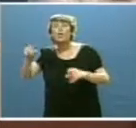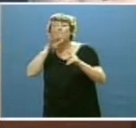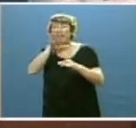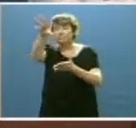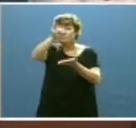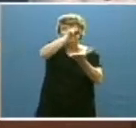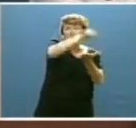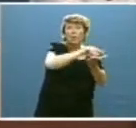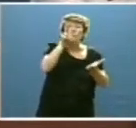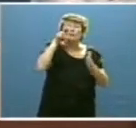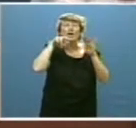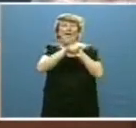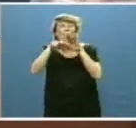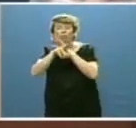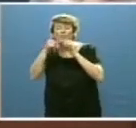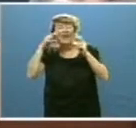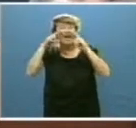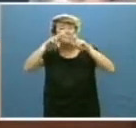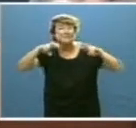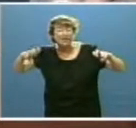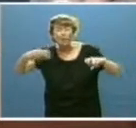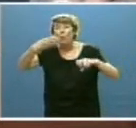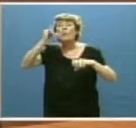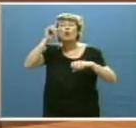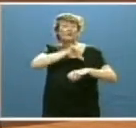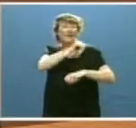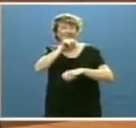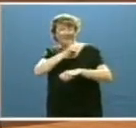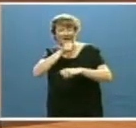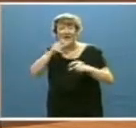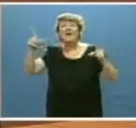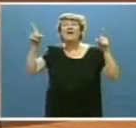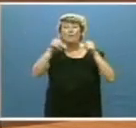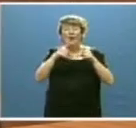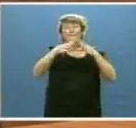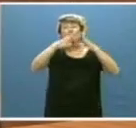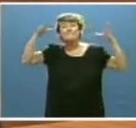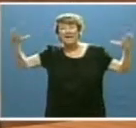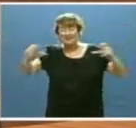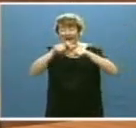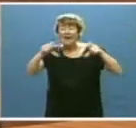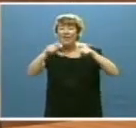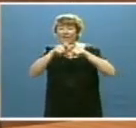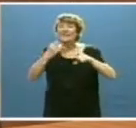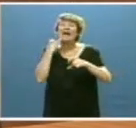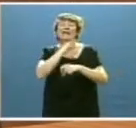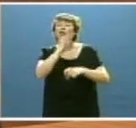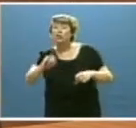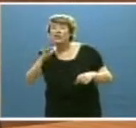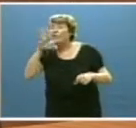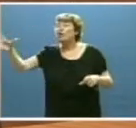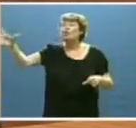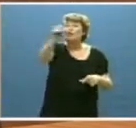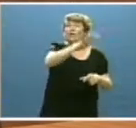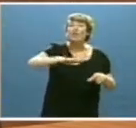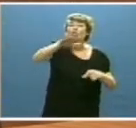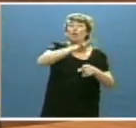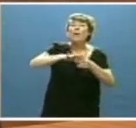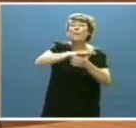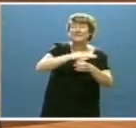recursos para investigación biosanitaria la extensión de la receta electrónica a todas las zonas básicas de salud la